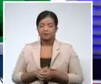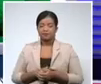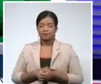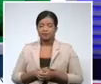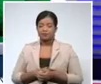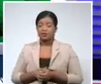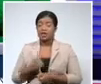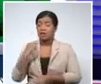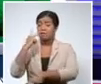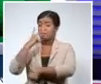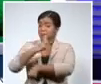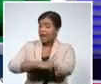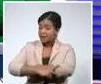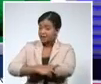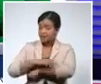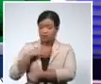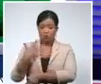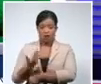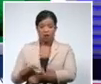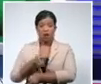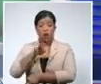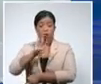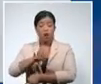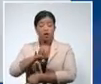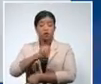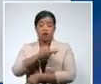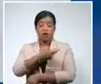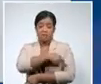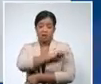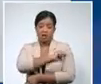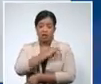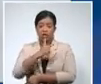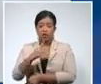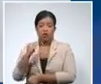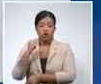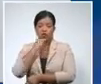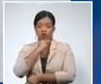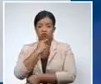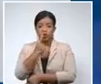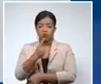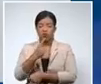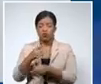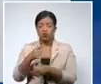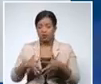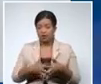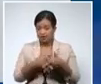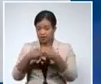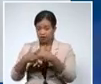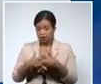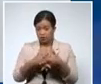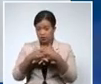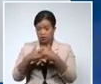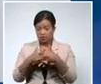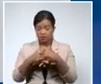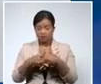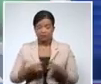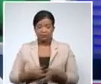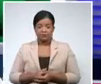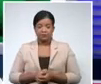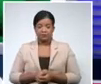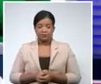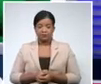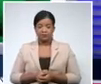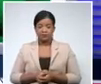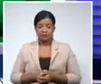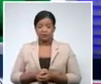procedencia, 4 de España, 2 de Rusia y 1 de los Estados Unidos de América. Extranjeros